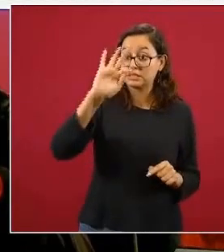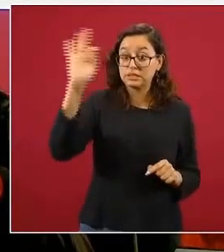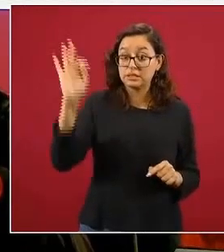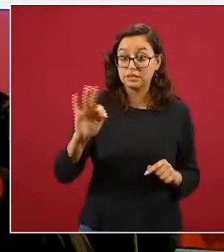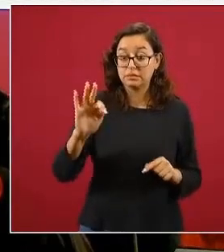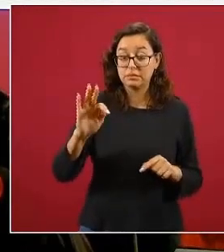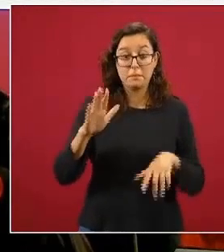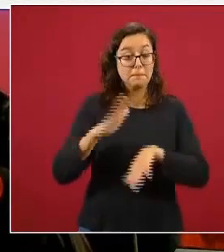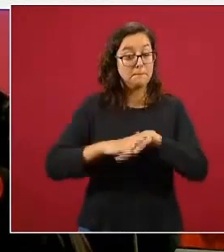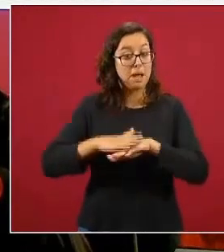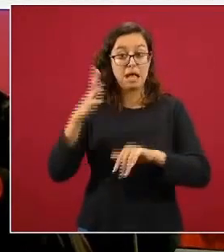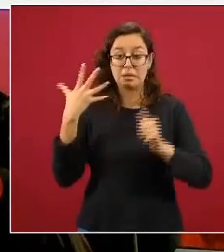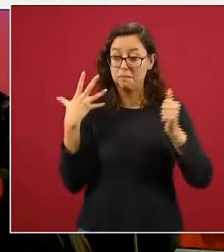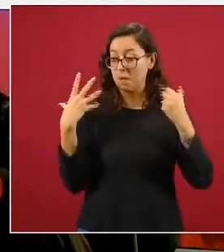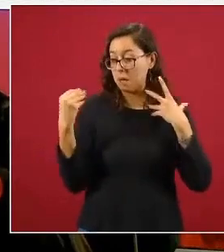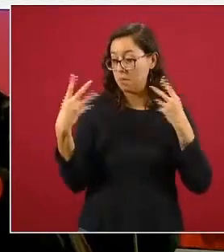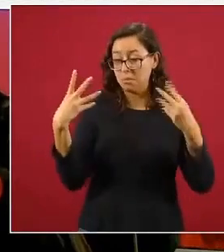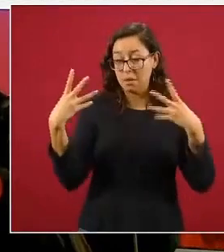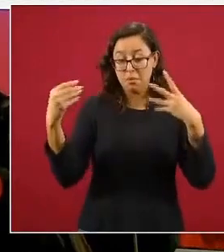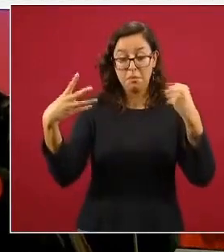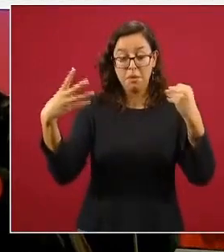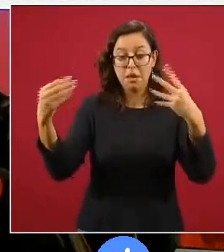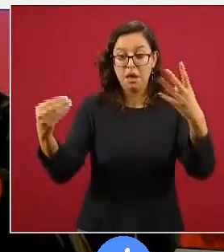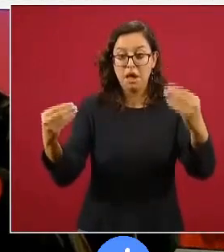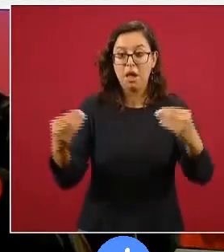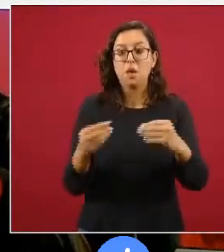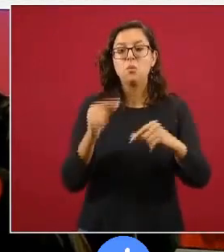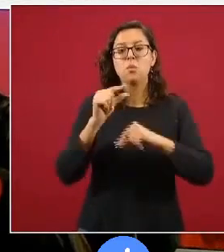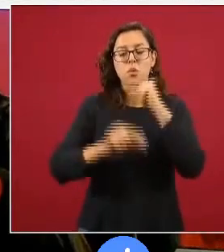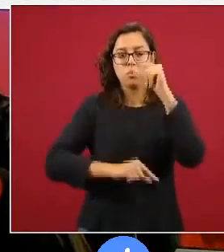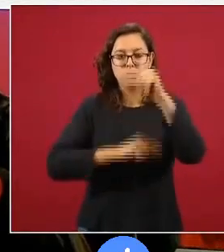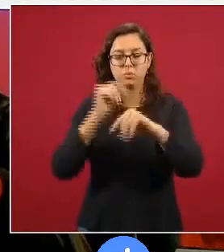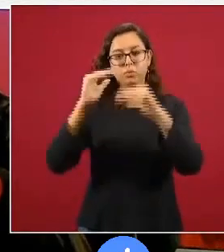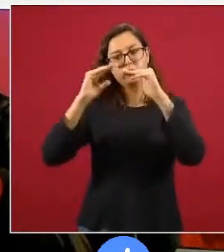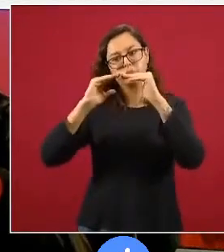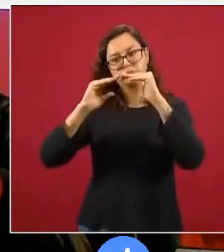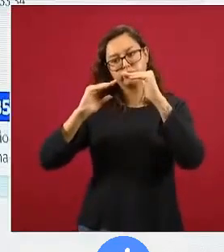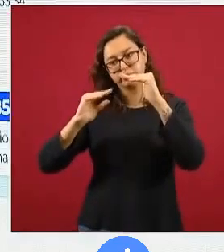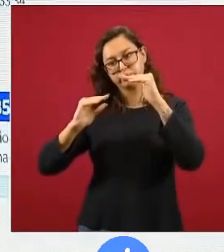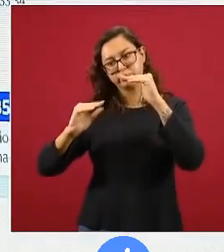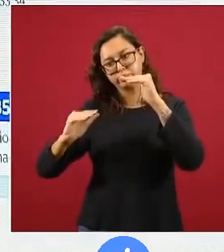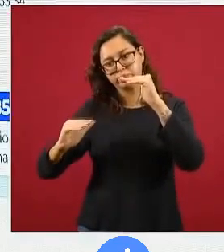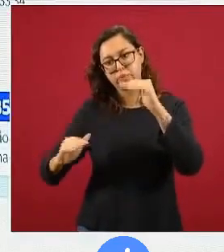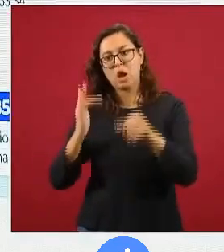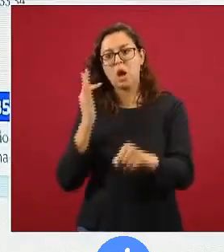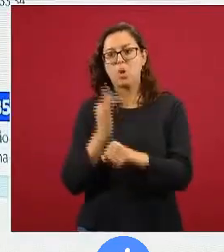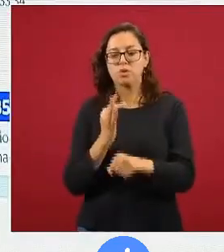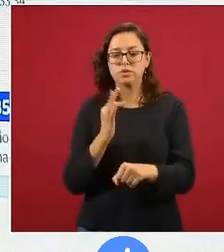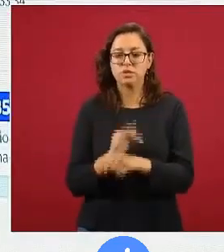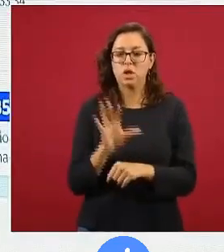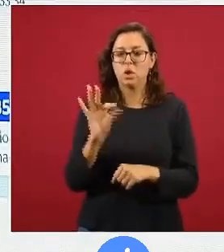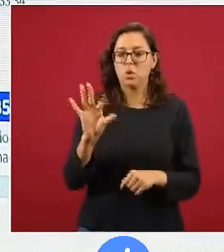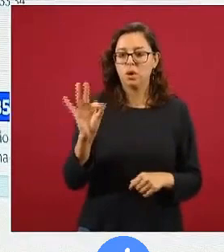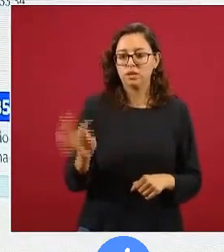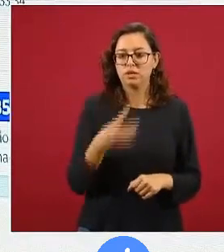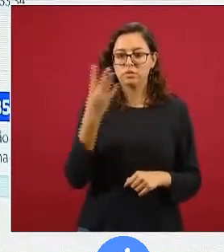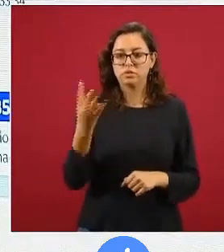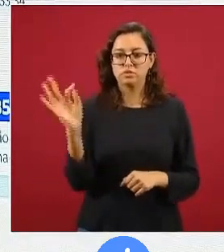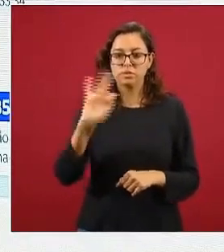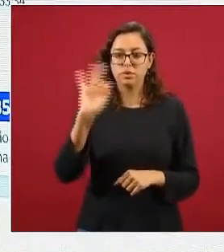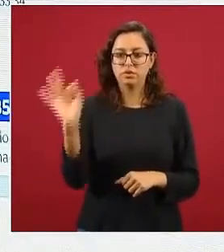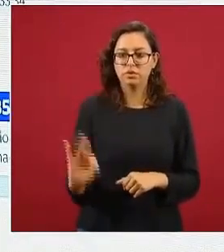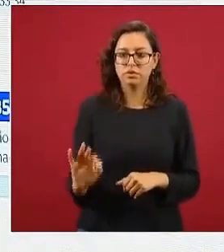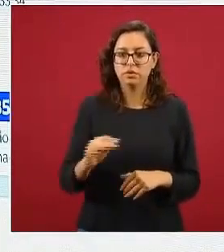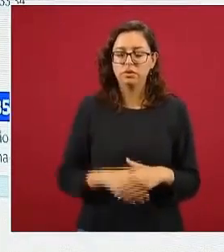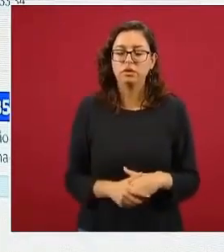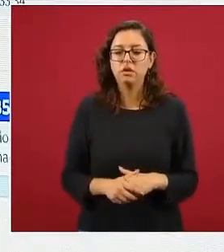positividad en los momentos cumbres de la epidemia y esto se ha ido reduciendo, de modo que ahorita estamos en 44%.